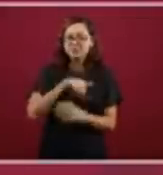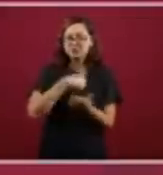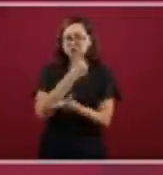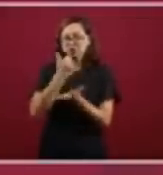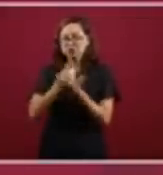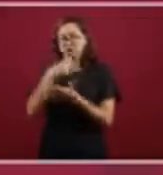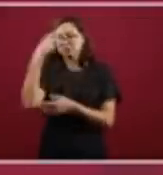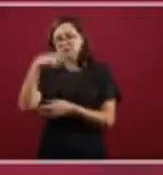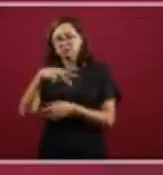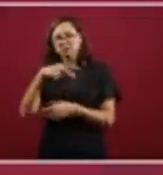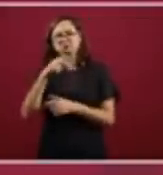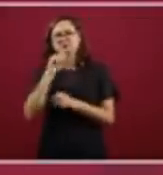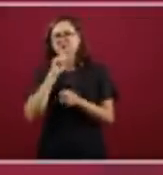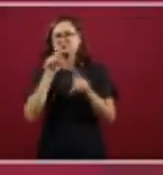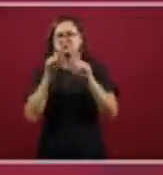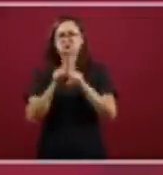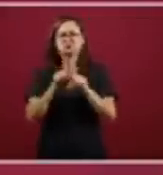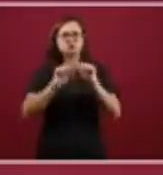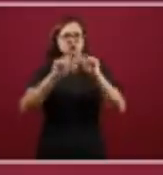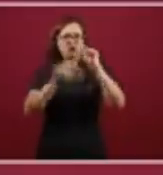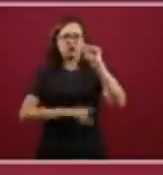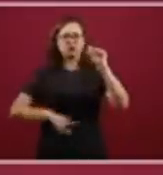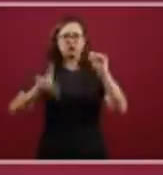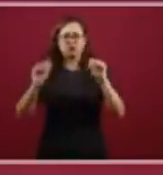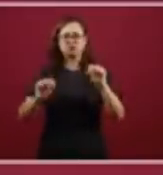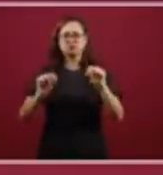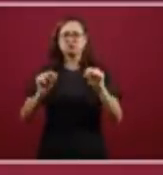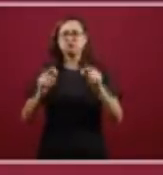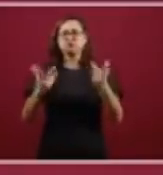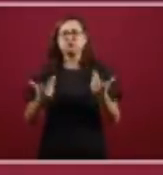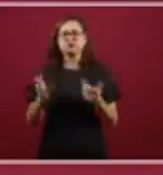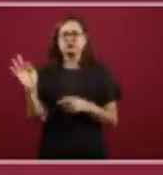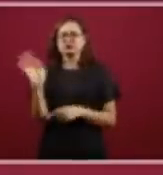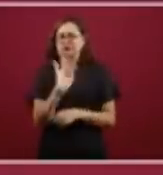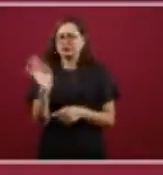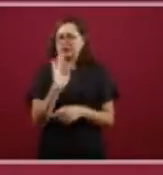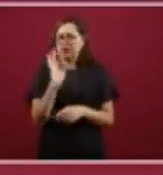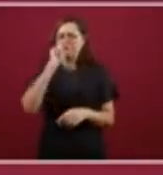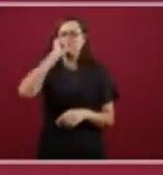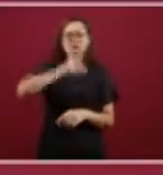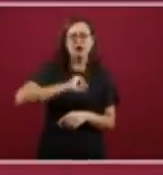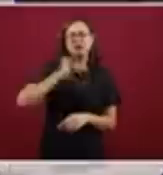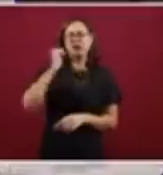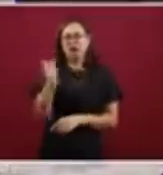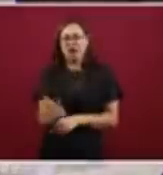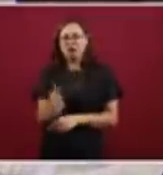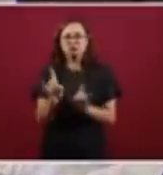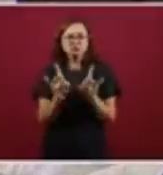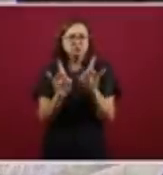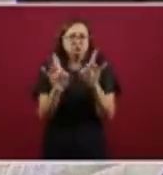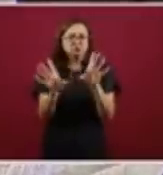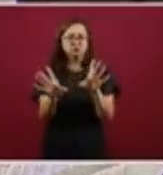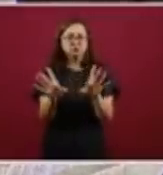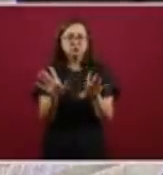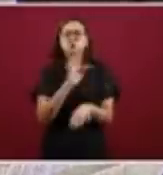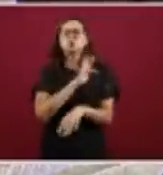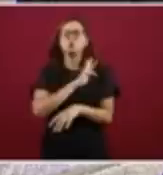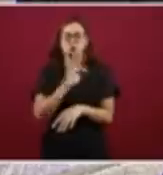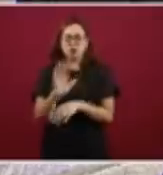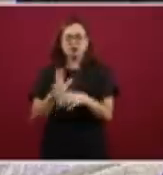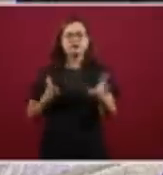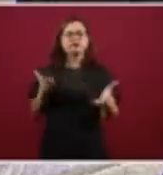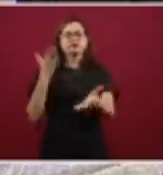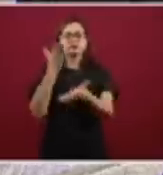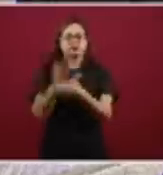México, sino de la República, por esta inconsistencia de datos, por alguna situación, pueden ir a los